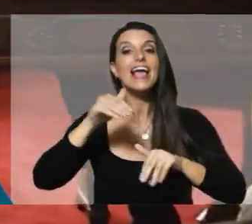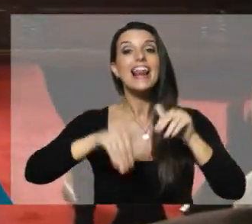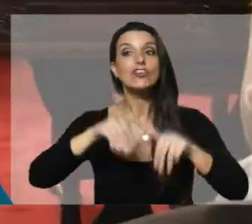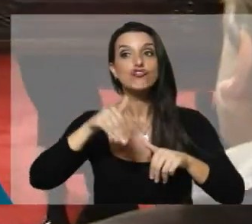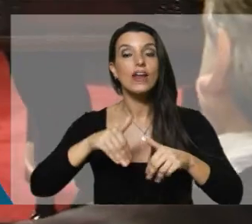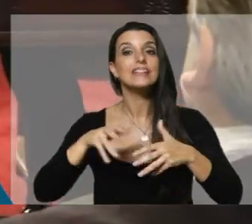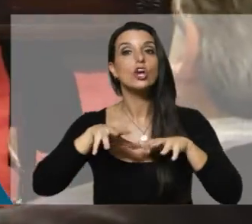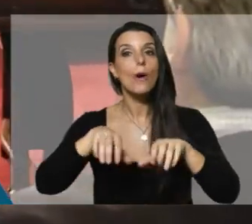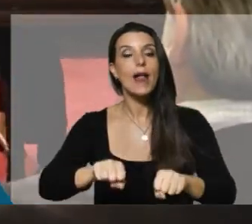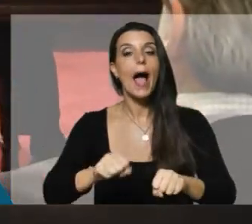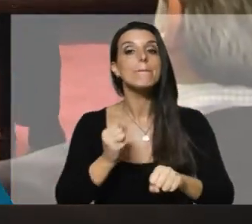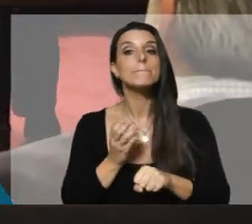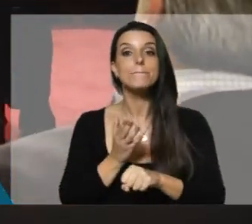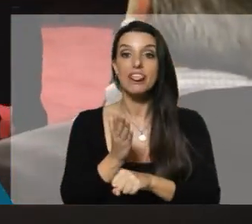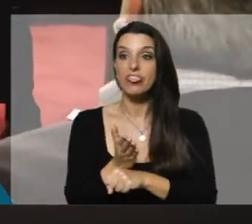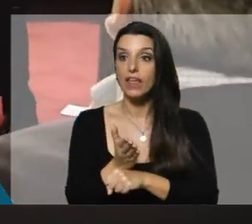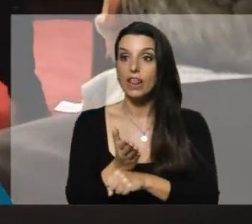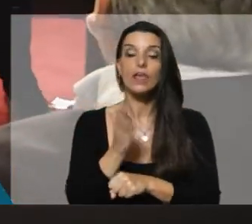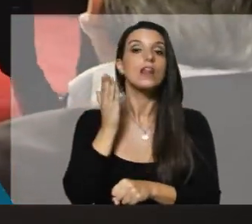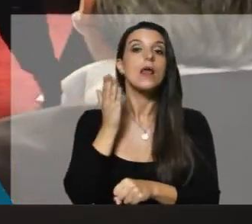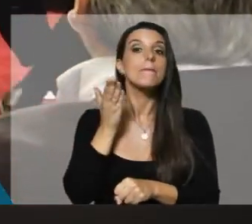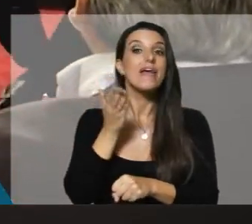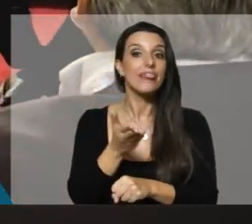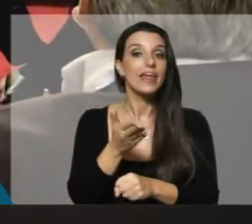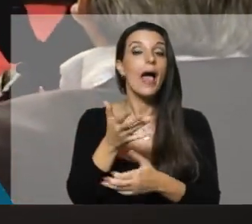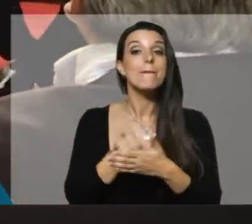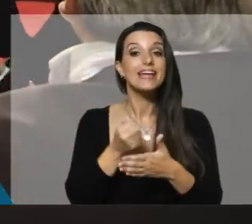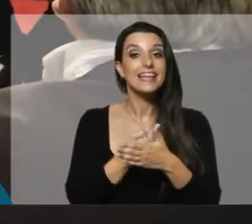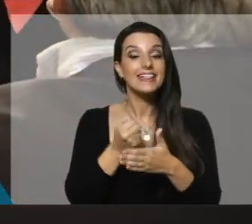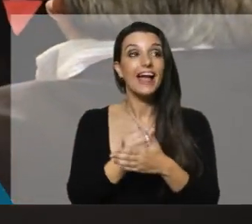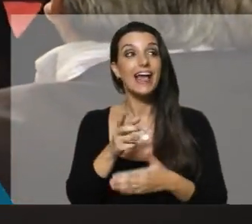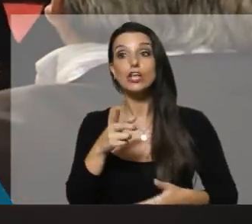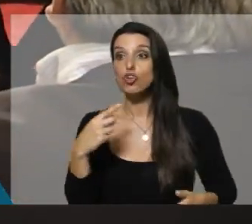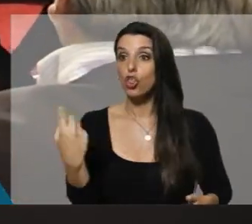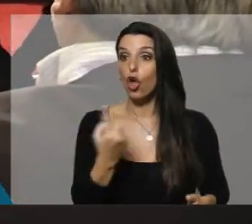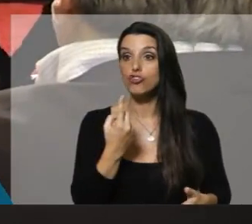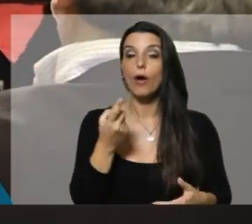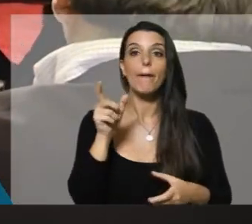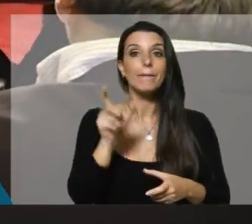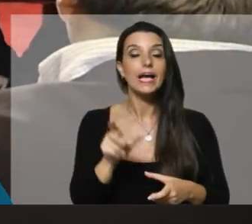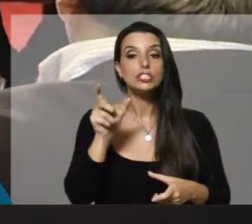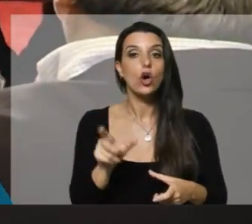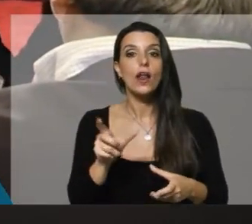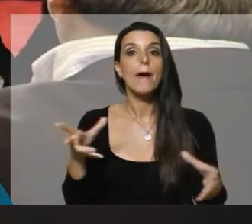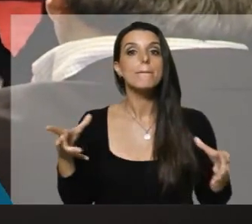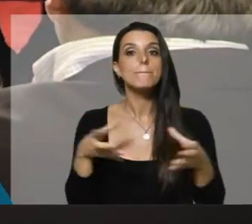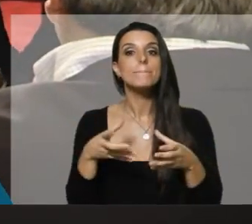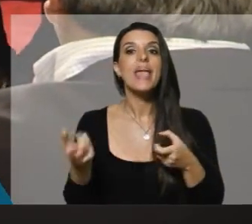a exhortar a nuestros militantes, a nuestros adherentes, a nuestros miembros del